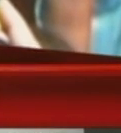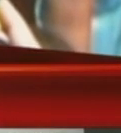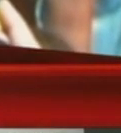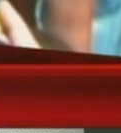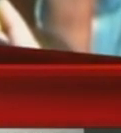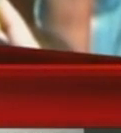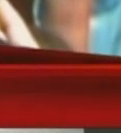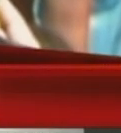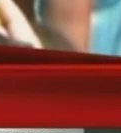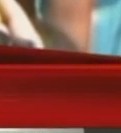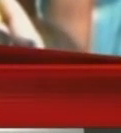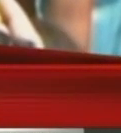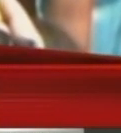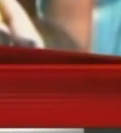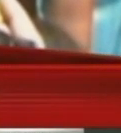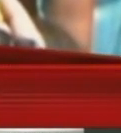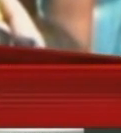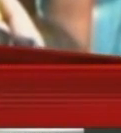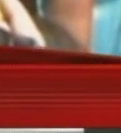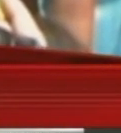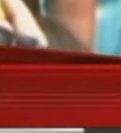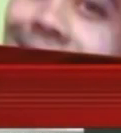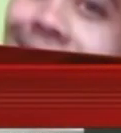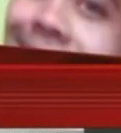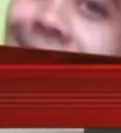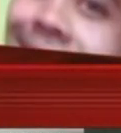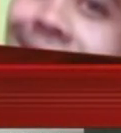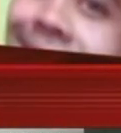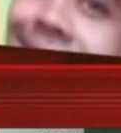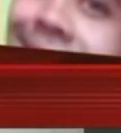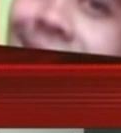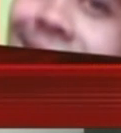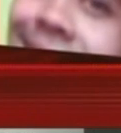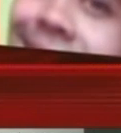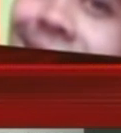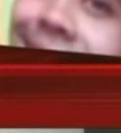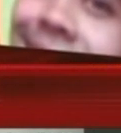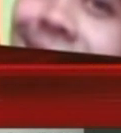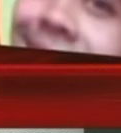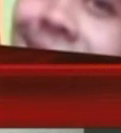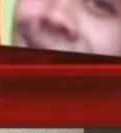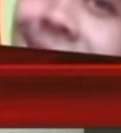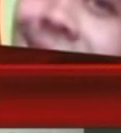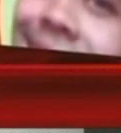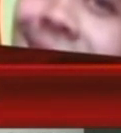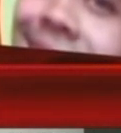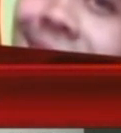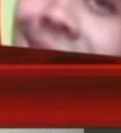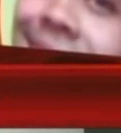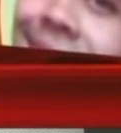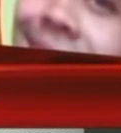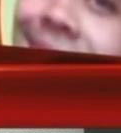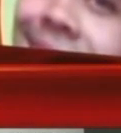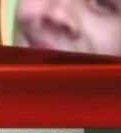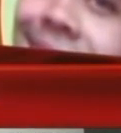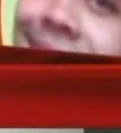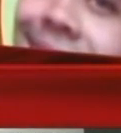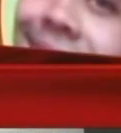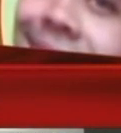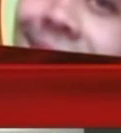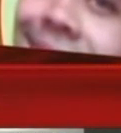una perversión. Yo me pregunto, o hacemos más preguntas. En estos